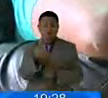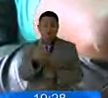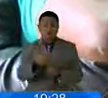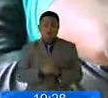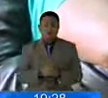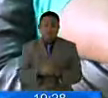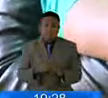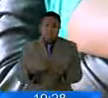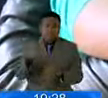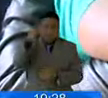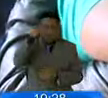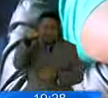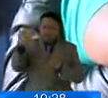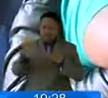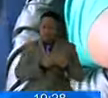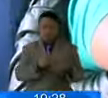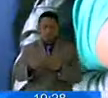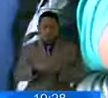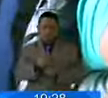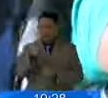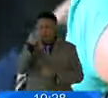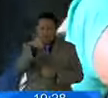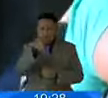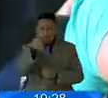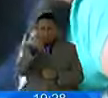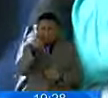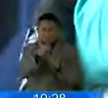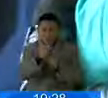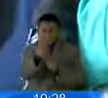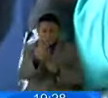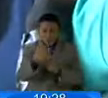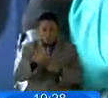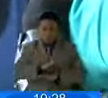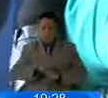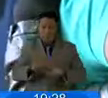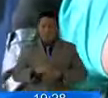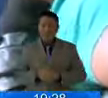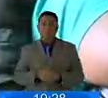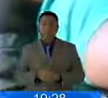nada tenían en la mente la imagen del uno al otro.